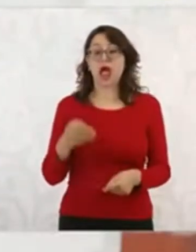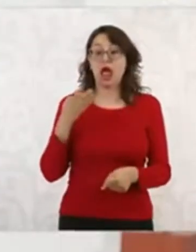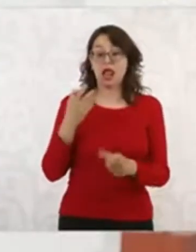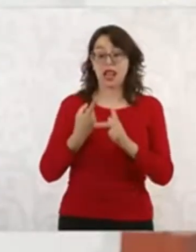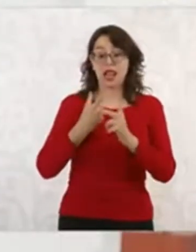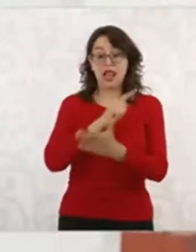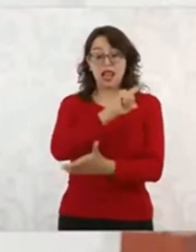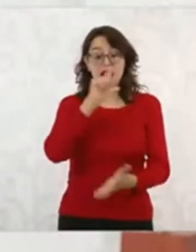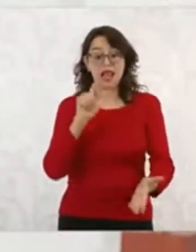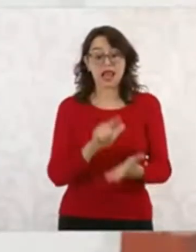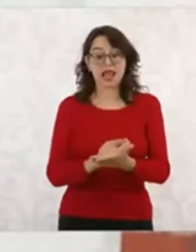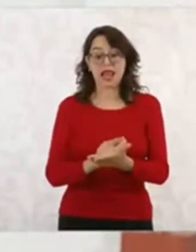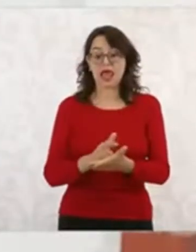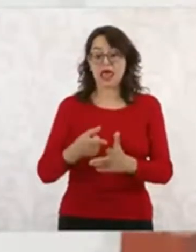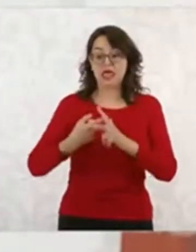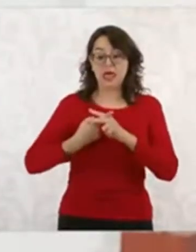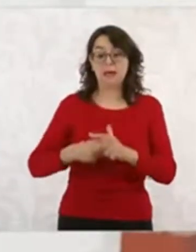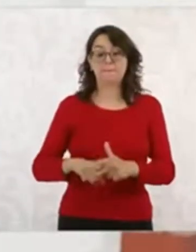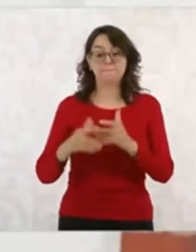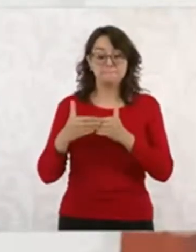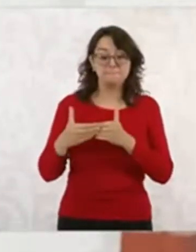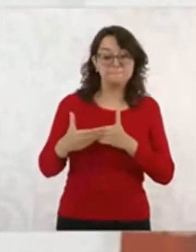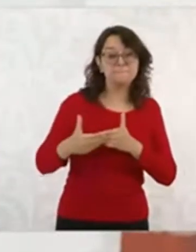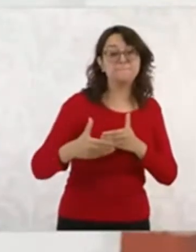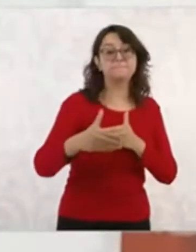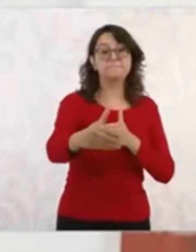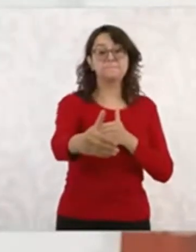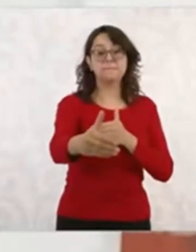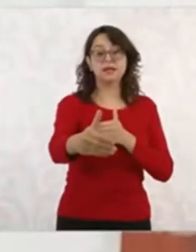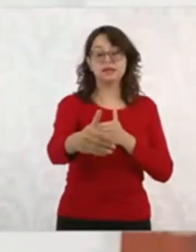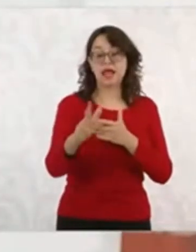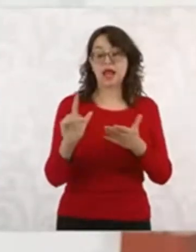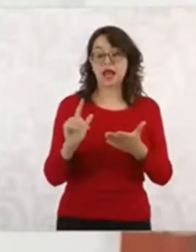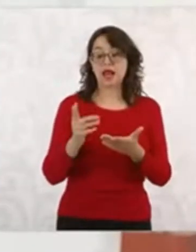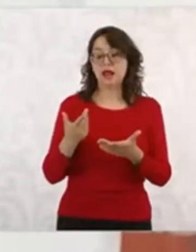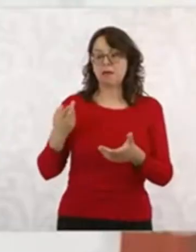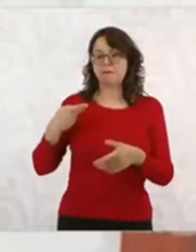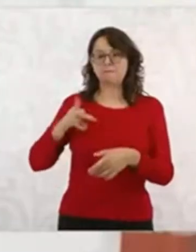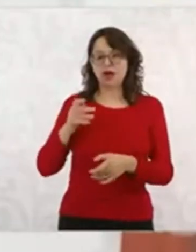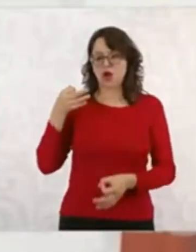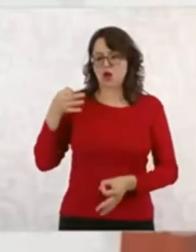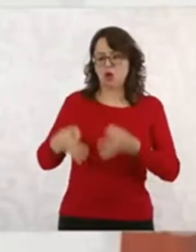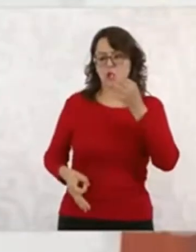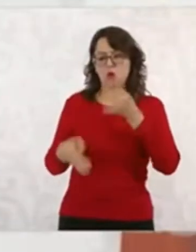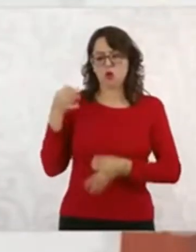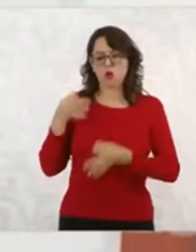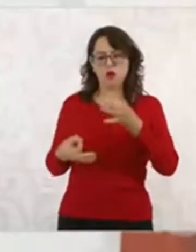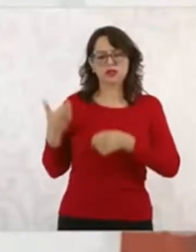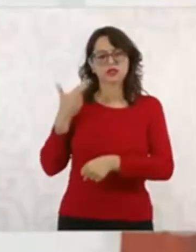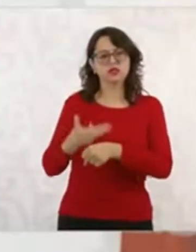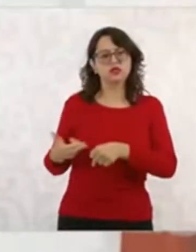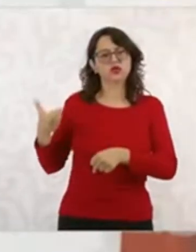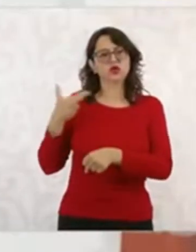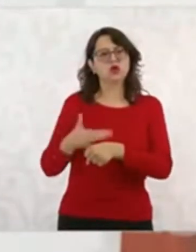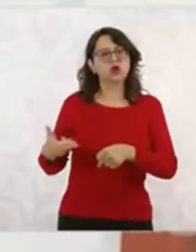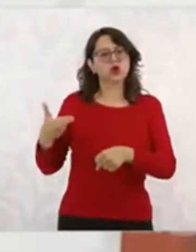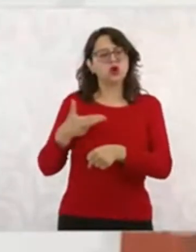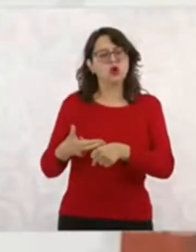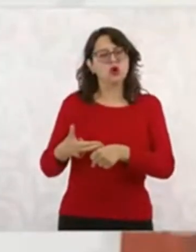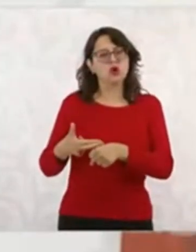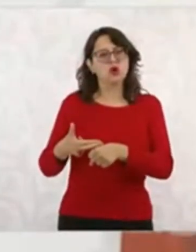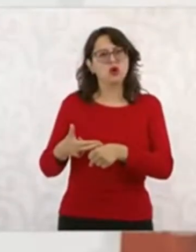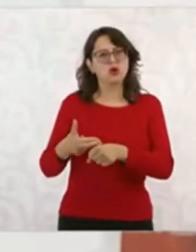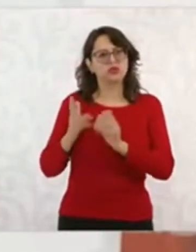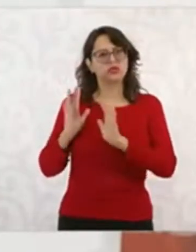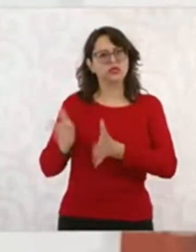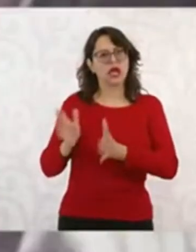entrada en vigor del presente decreto continuarán tramitándose hasta su resolución final conforme a las